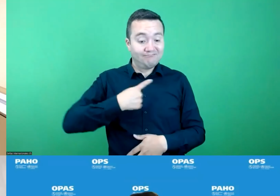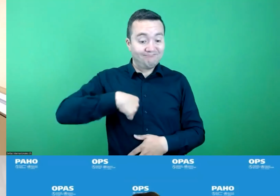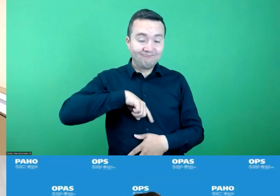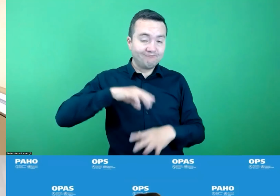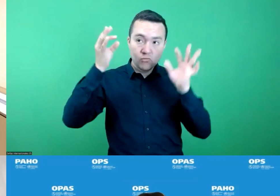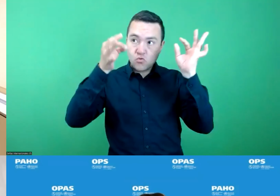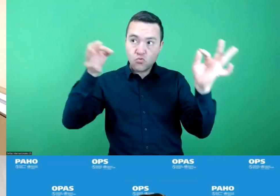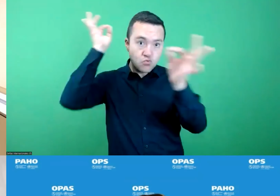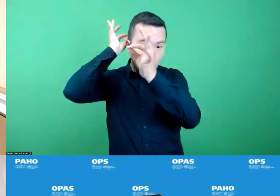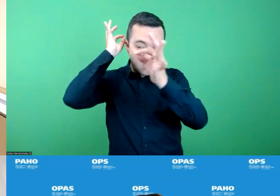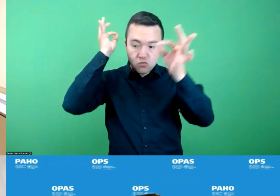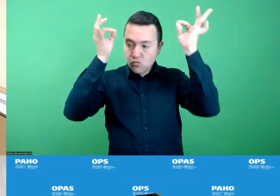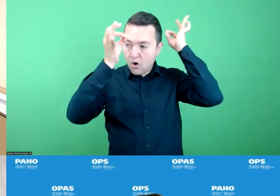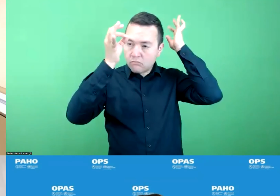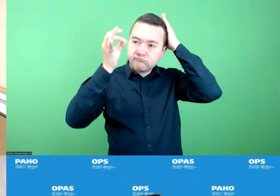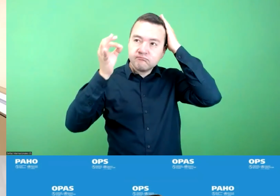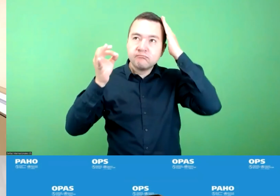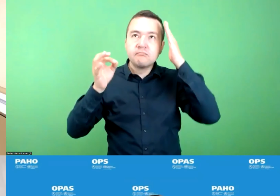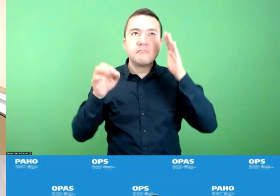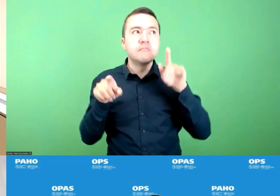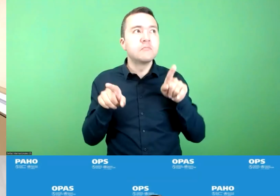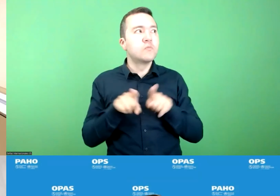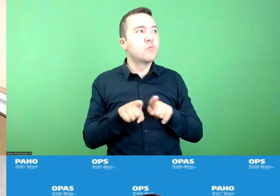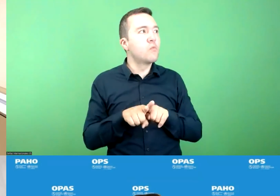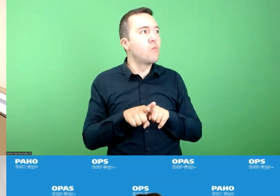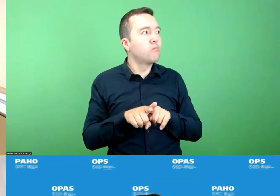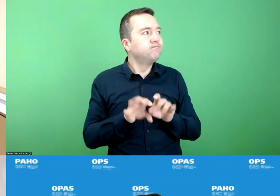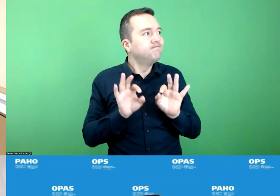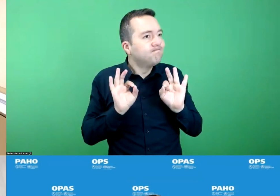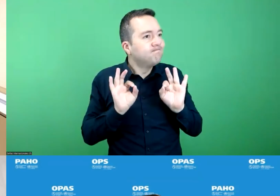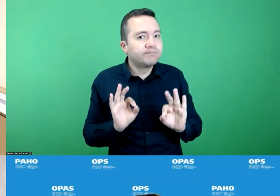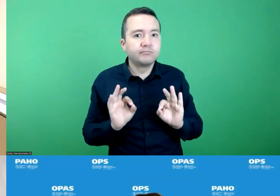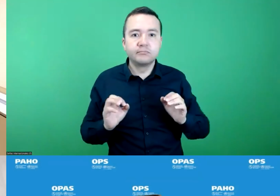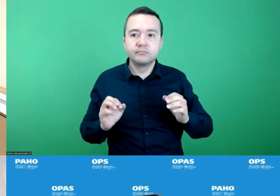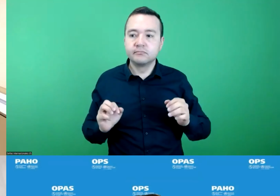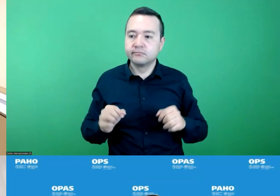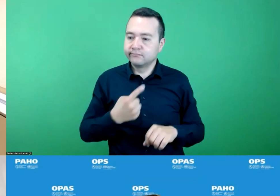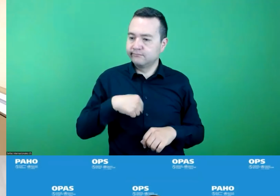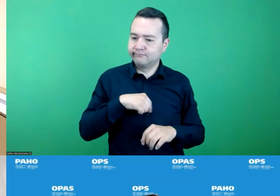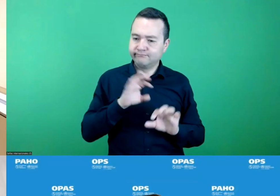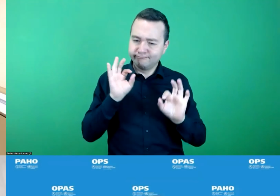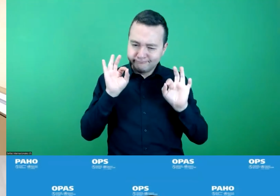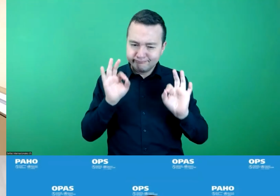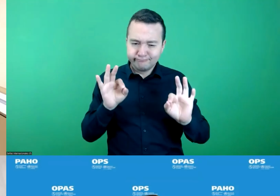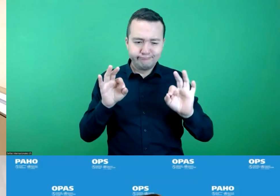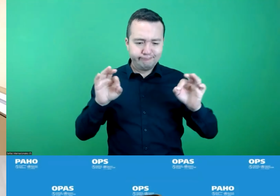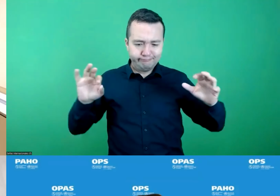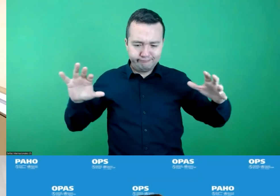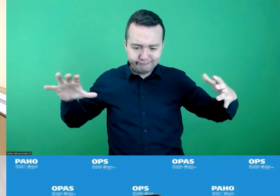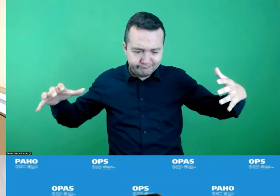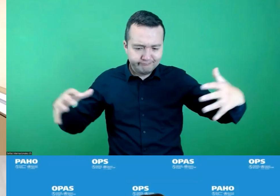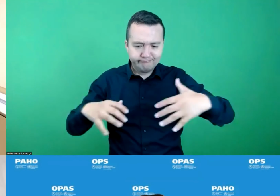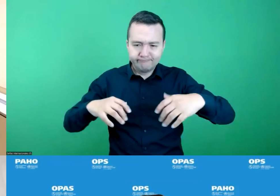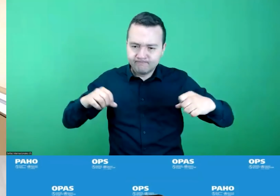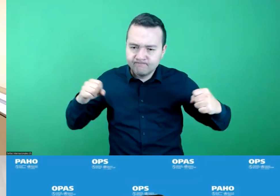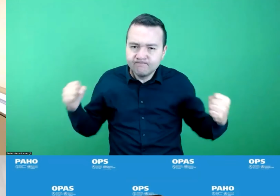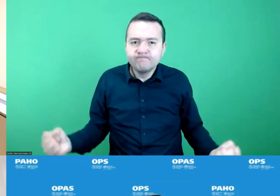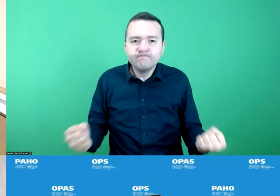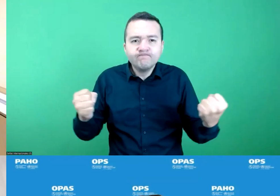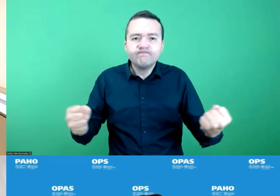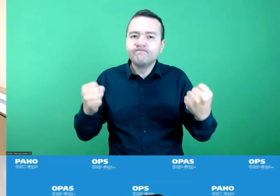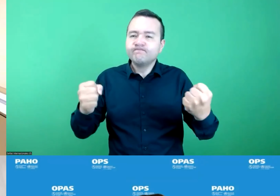como actores activos y esenciales, como parte de la complejidad que tiene el campo de la salud en este